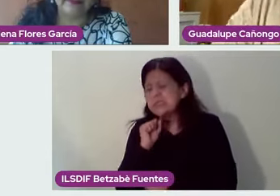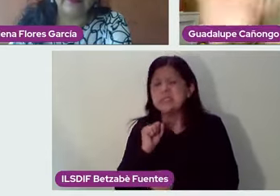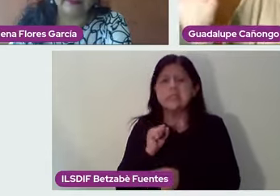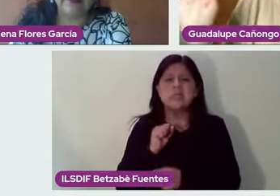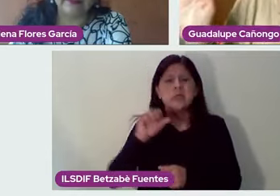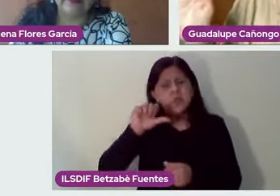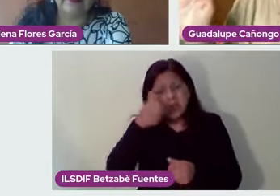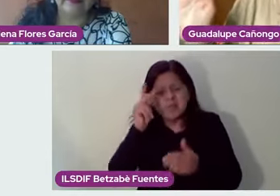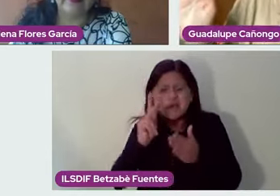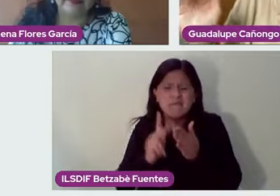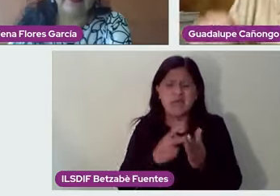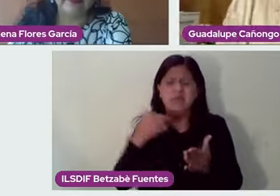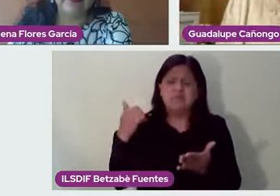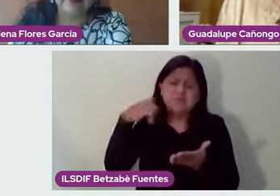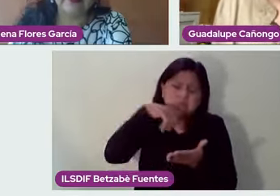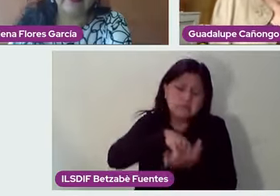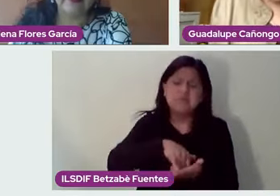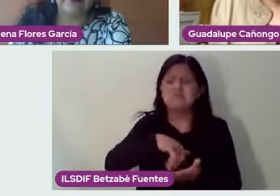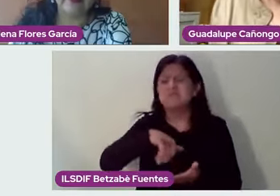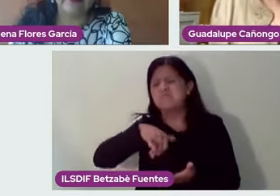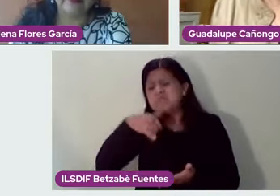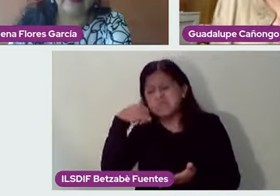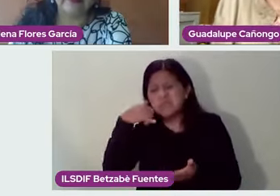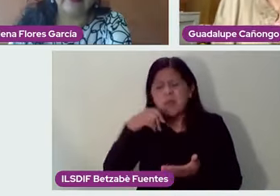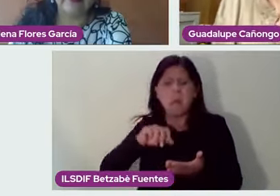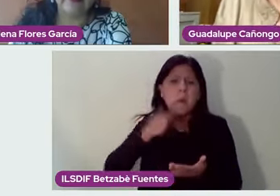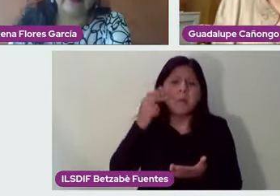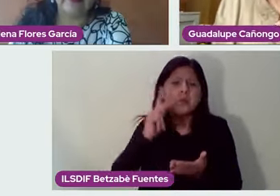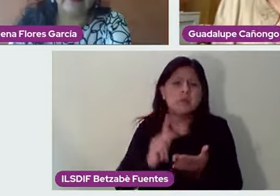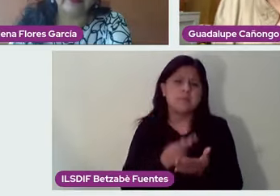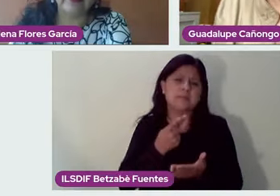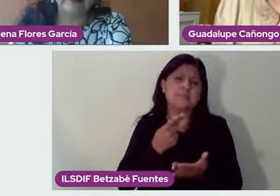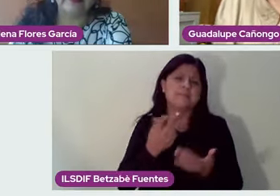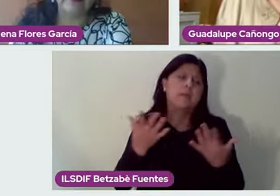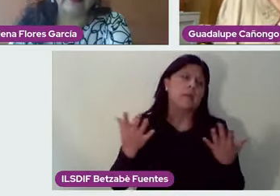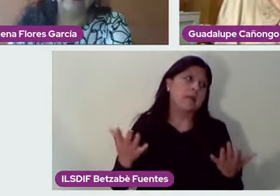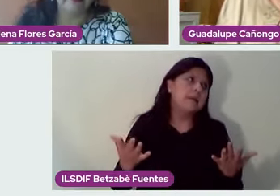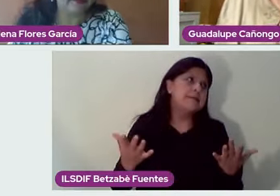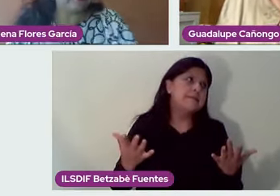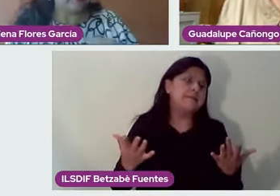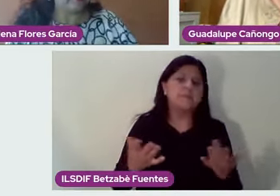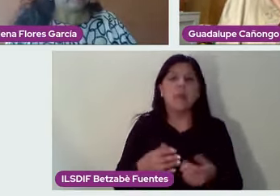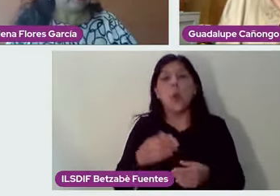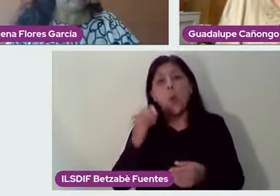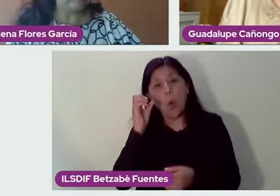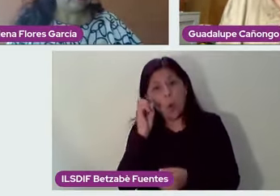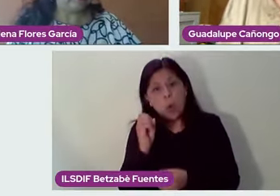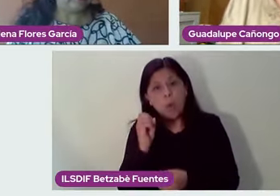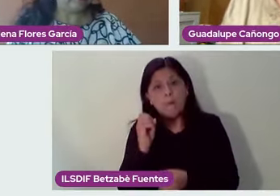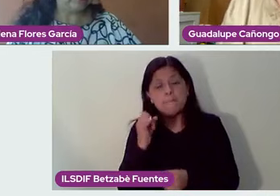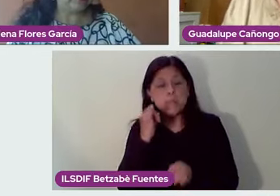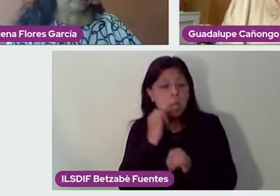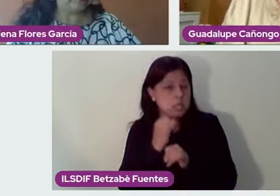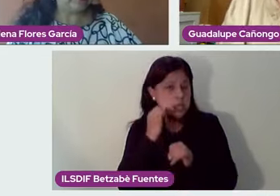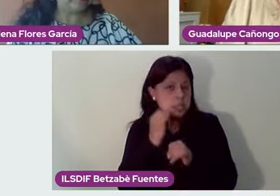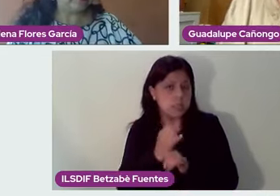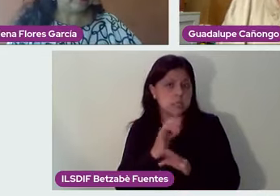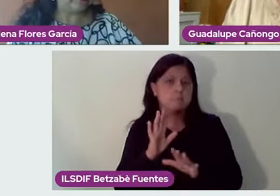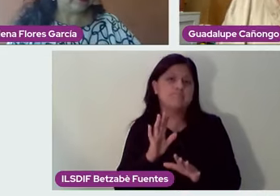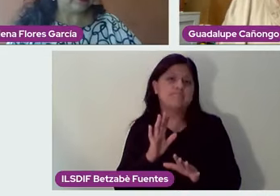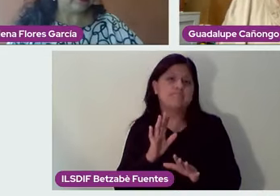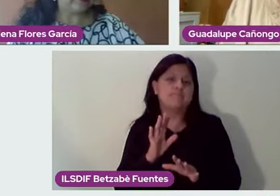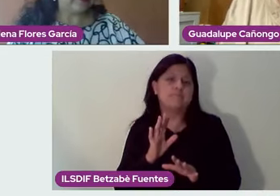marcar, ya se me fue, ¿no? O en internet, imaginemos a personas que nunca han tenido acceso a